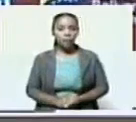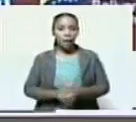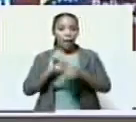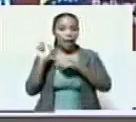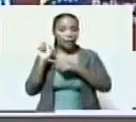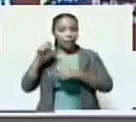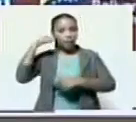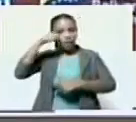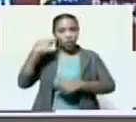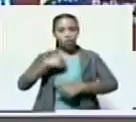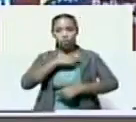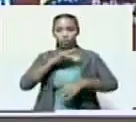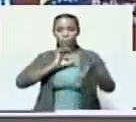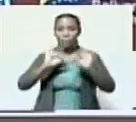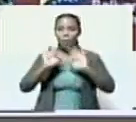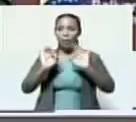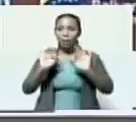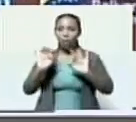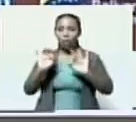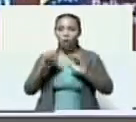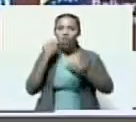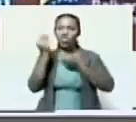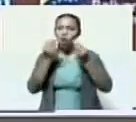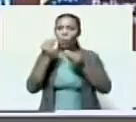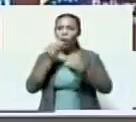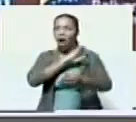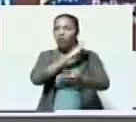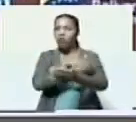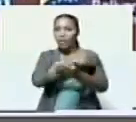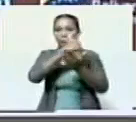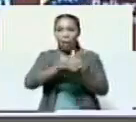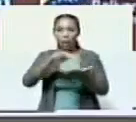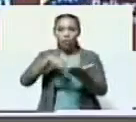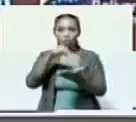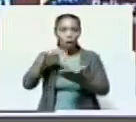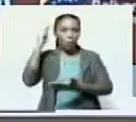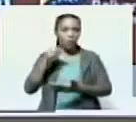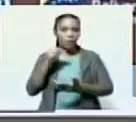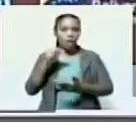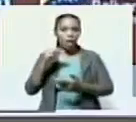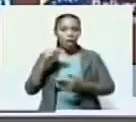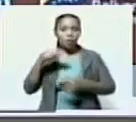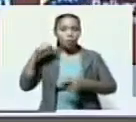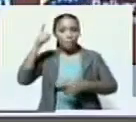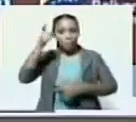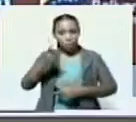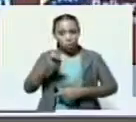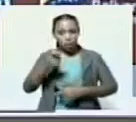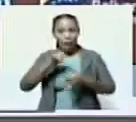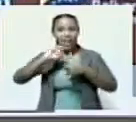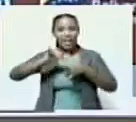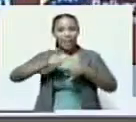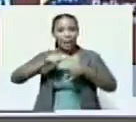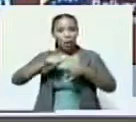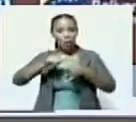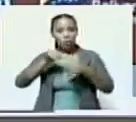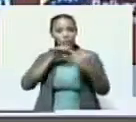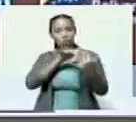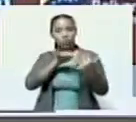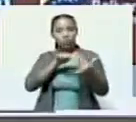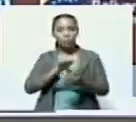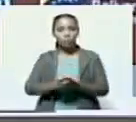este video que hemos preparado de cómo la Fuerza Armada Nacional Bolivariana, sus explosivistas, sus ingenieros de combate, sus